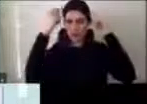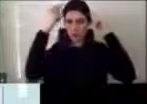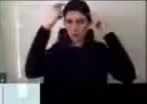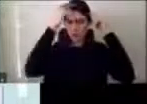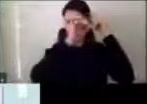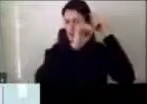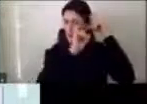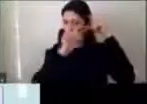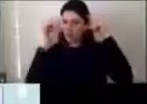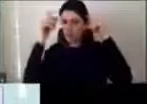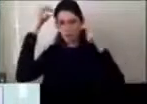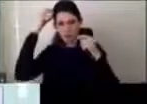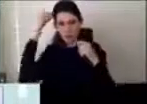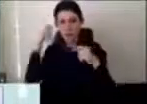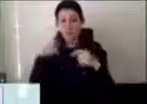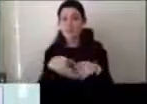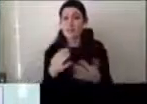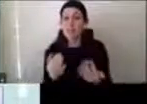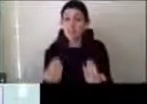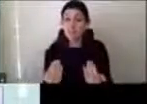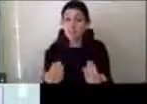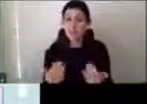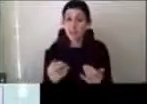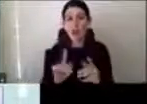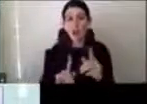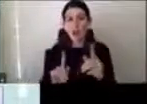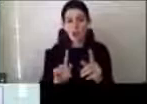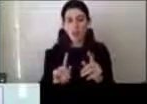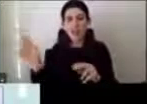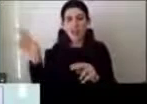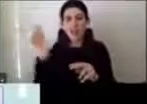haya algo que hace que se creen que